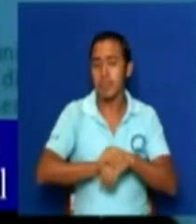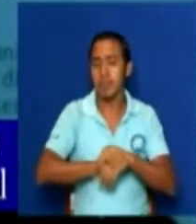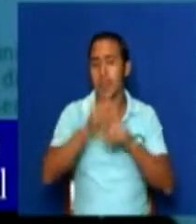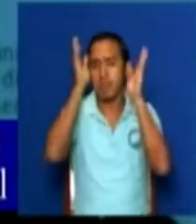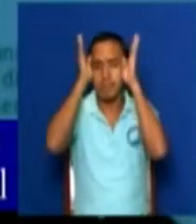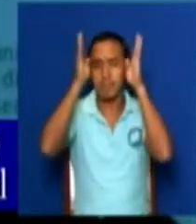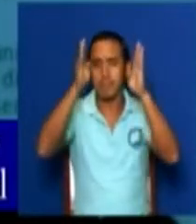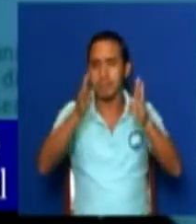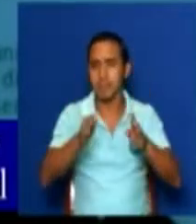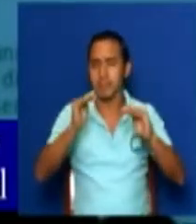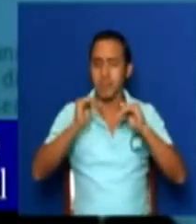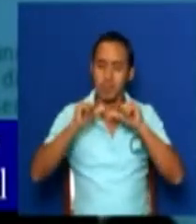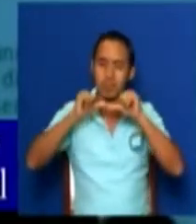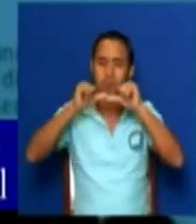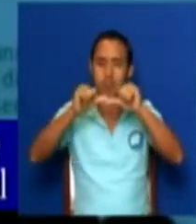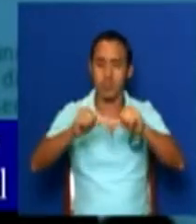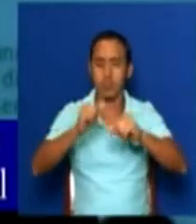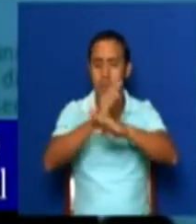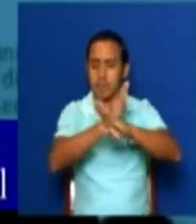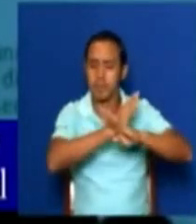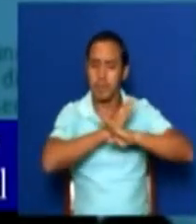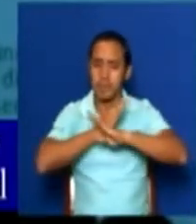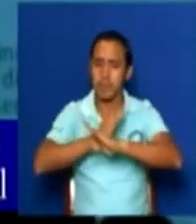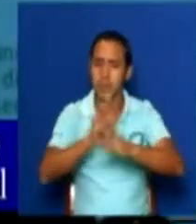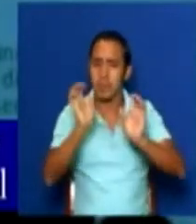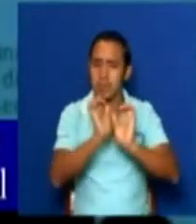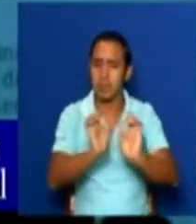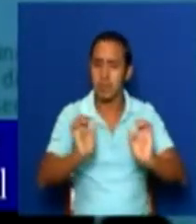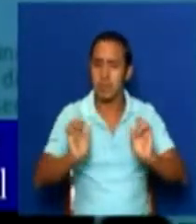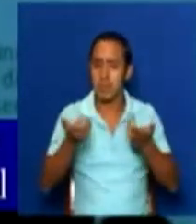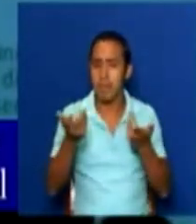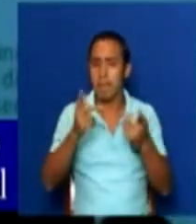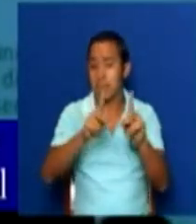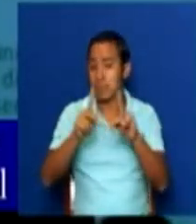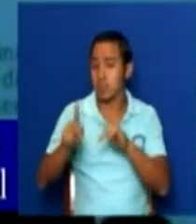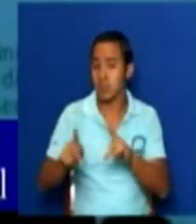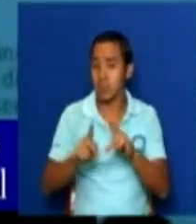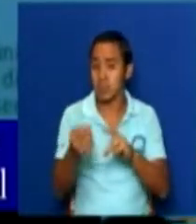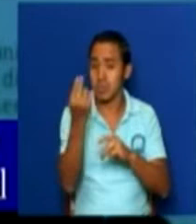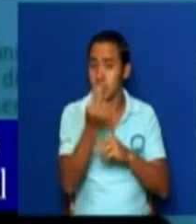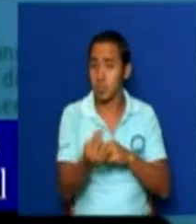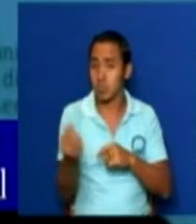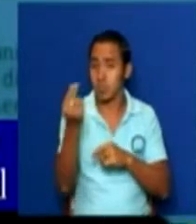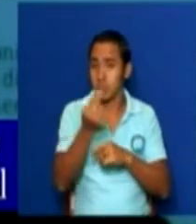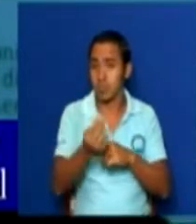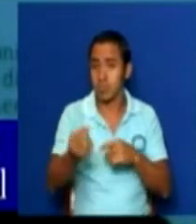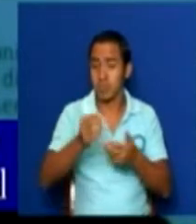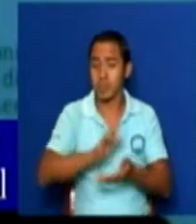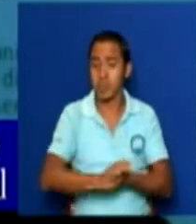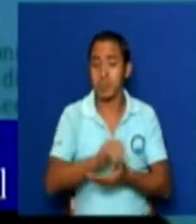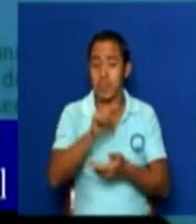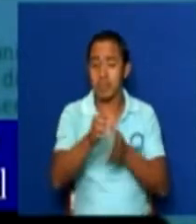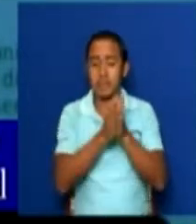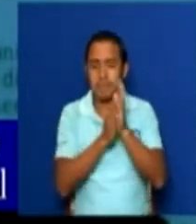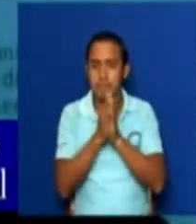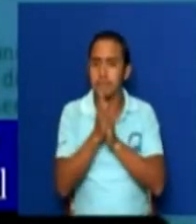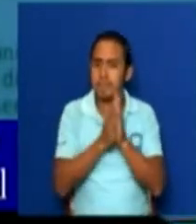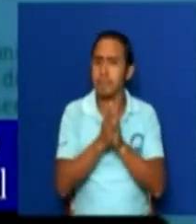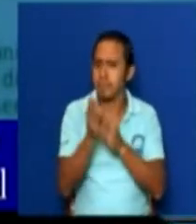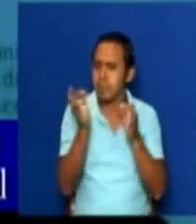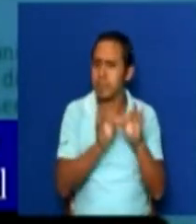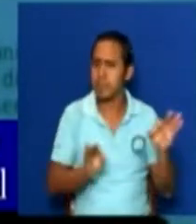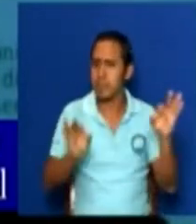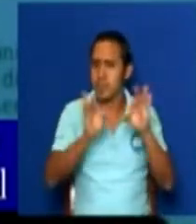enfoque permanente sobre la protección y tutela de los derechos de los consumidores y usuarios, lo que es de interés vital de